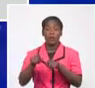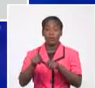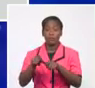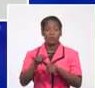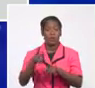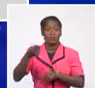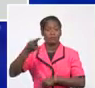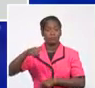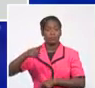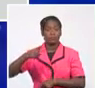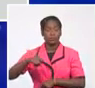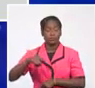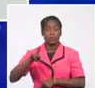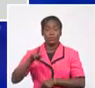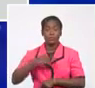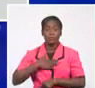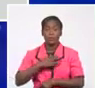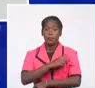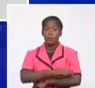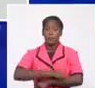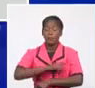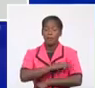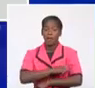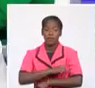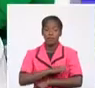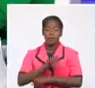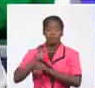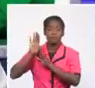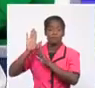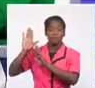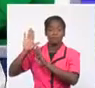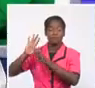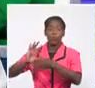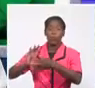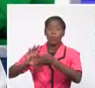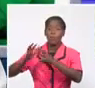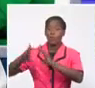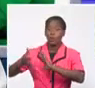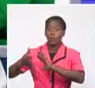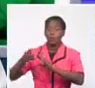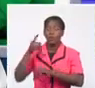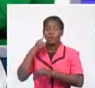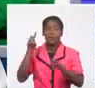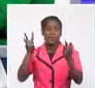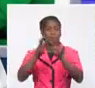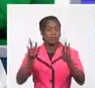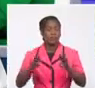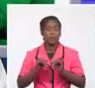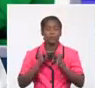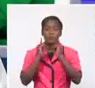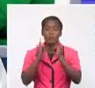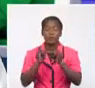situación internacional es muy compleja, cada vez son más noticias del